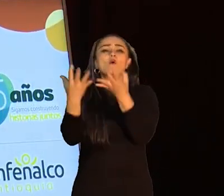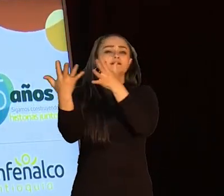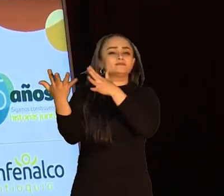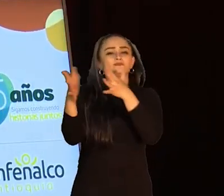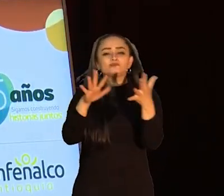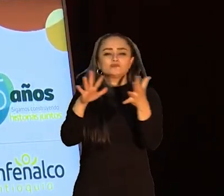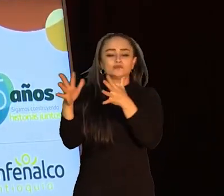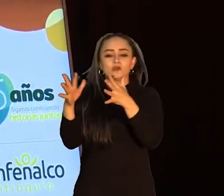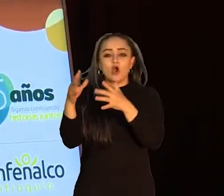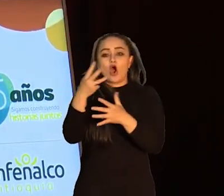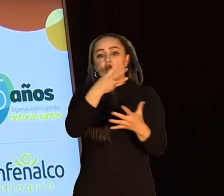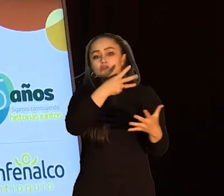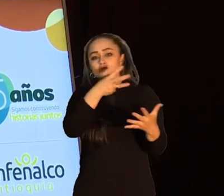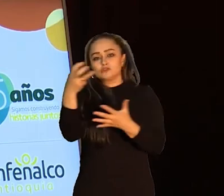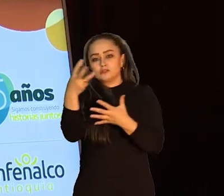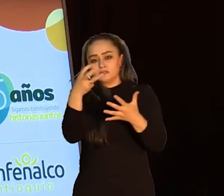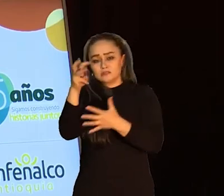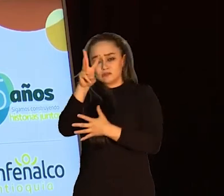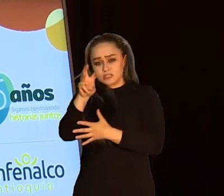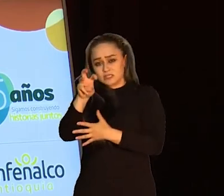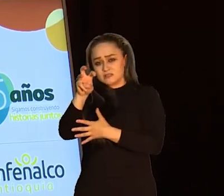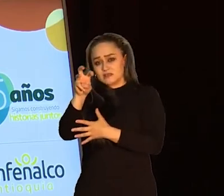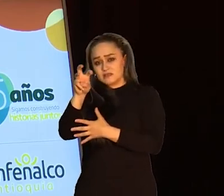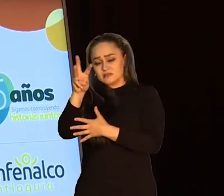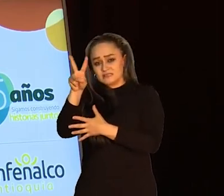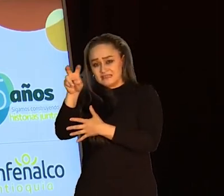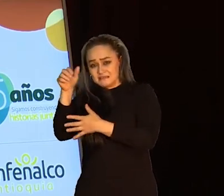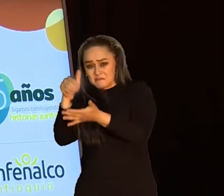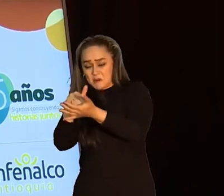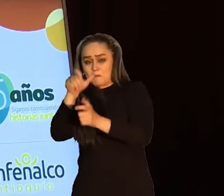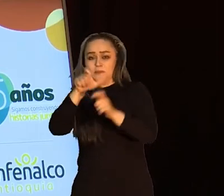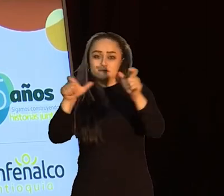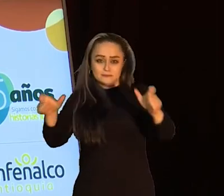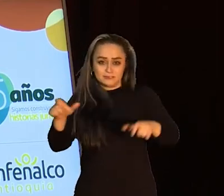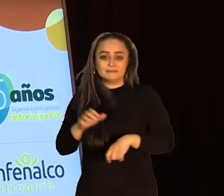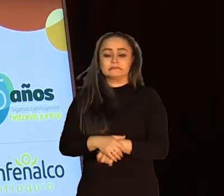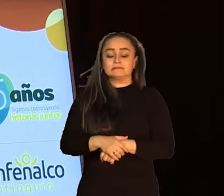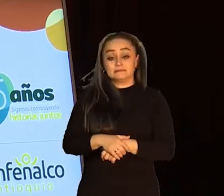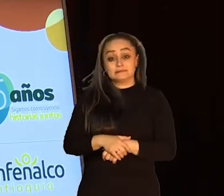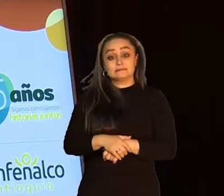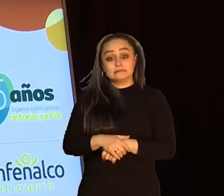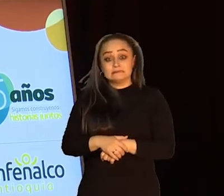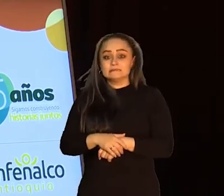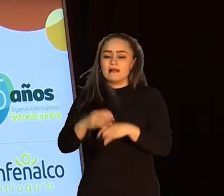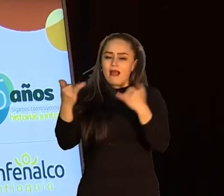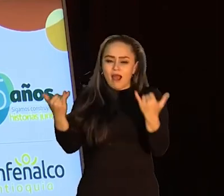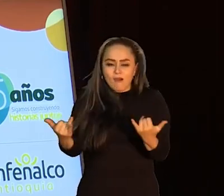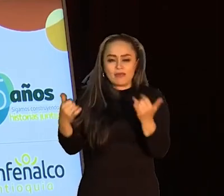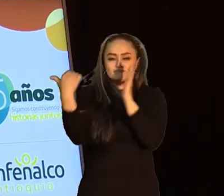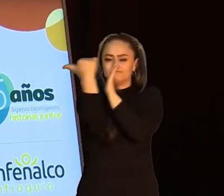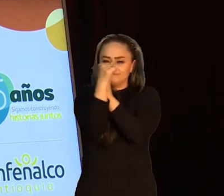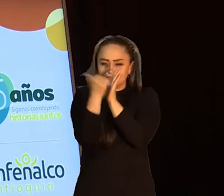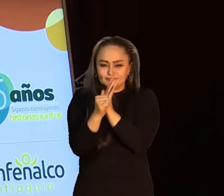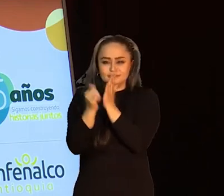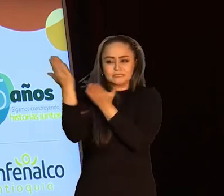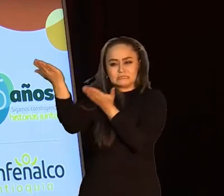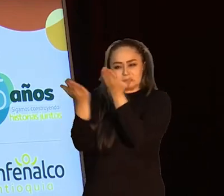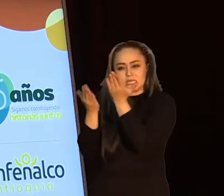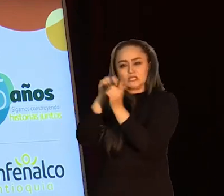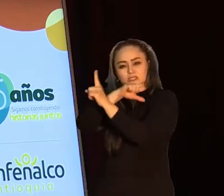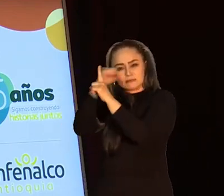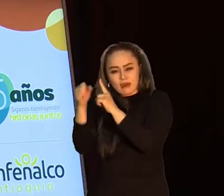más de 888.000 personas, brindando más y mejores programas y servicios